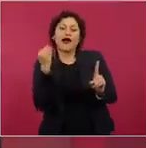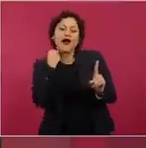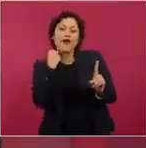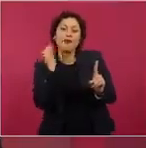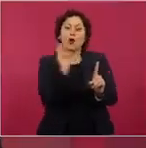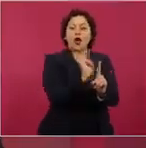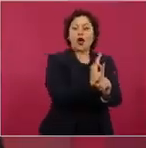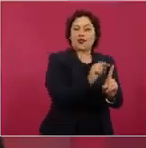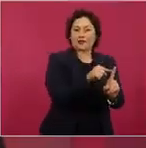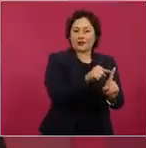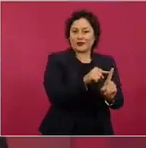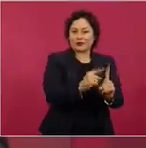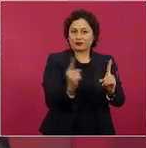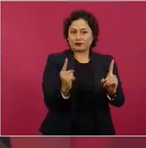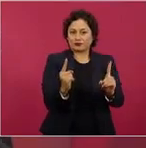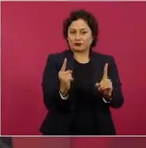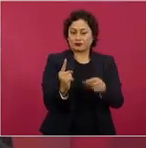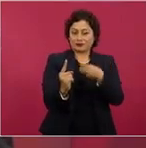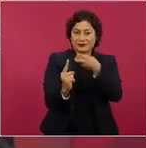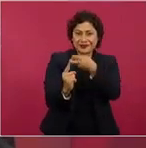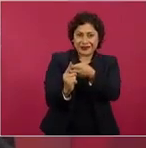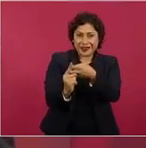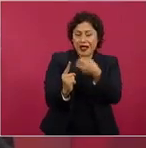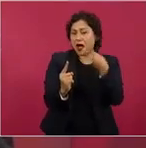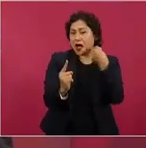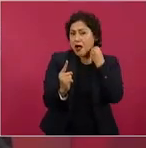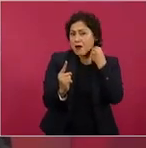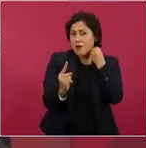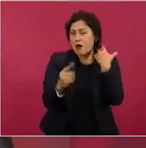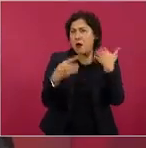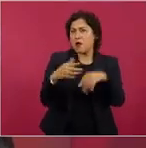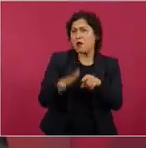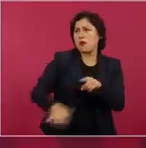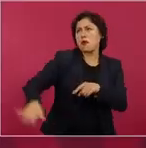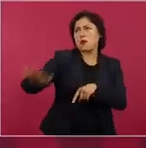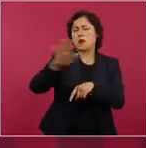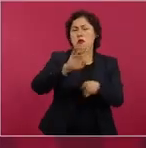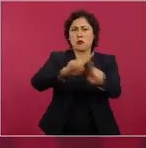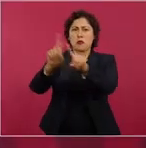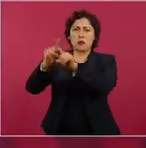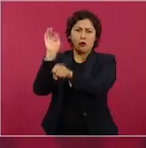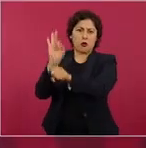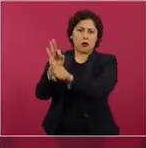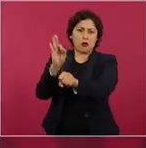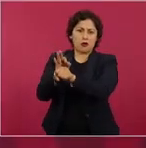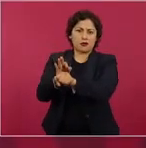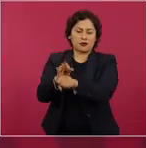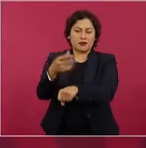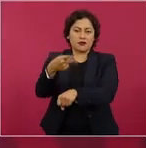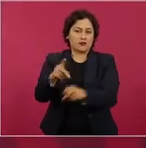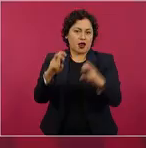de muchos potentados. Y no, y era él.